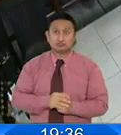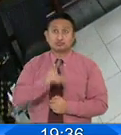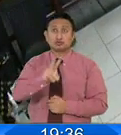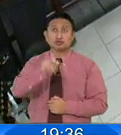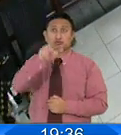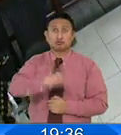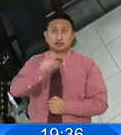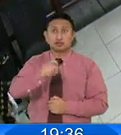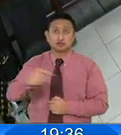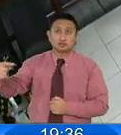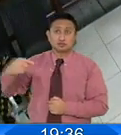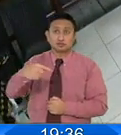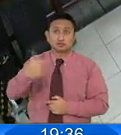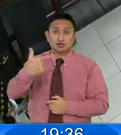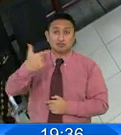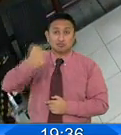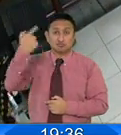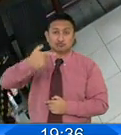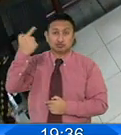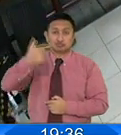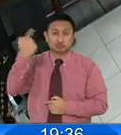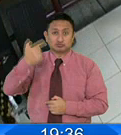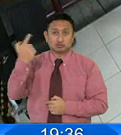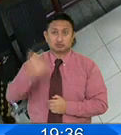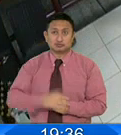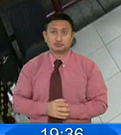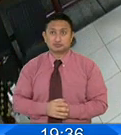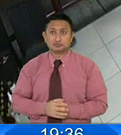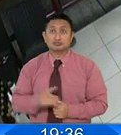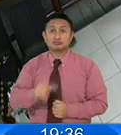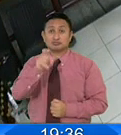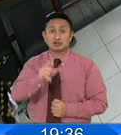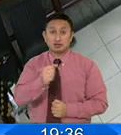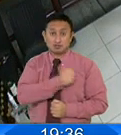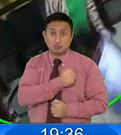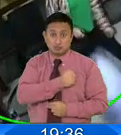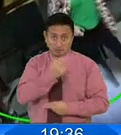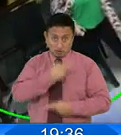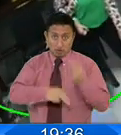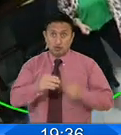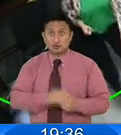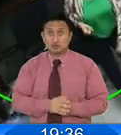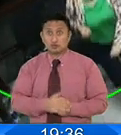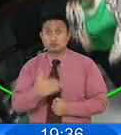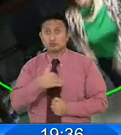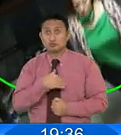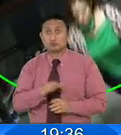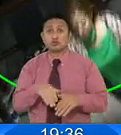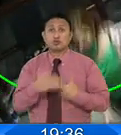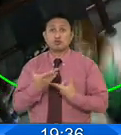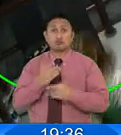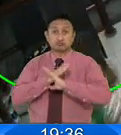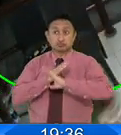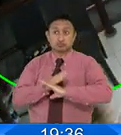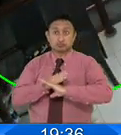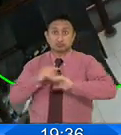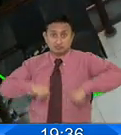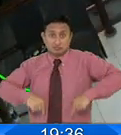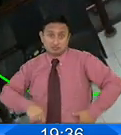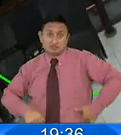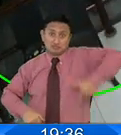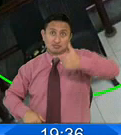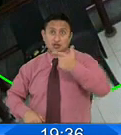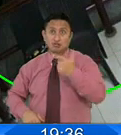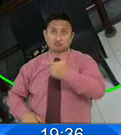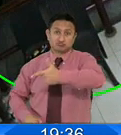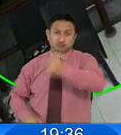empiezan a descargar disparos contra ellos. Entonces, el dueño del negocio, en su afán de supervivencia, también saca un arma y dispara